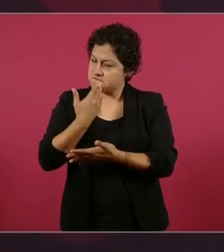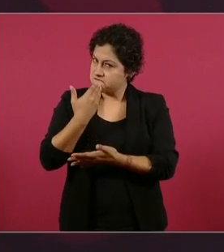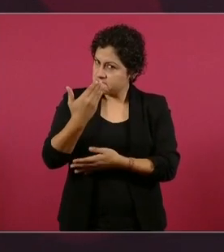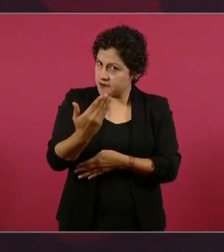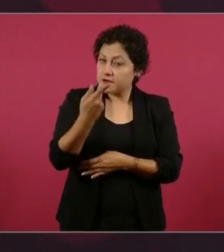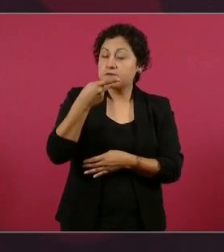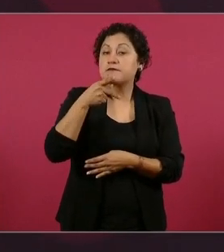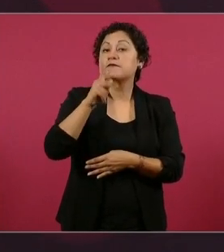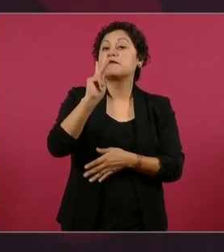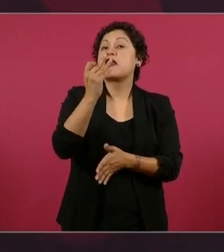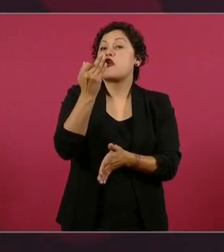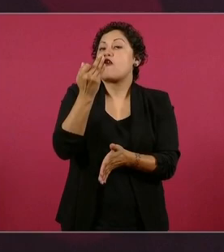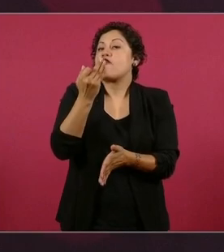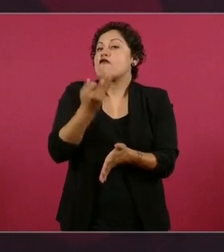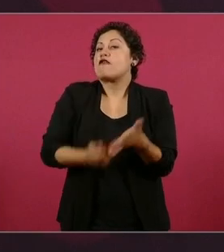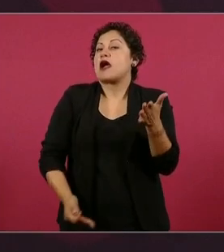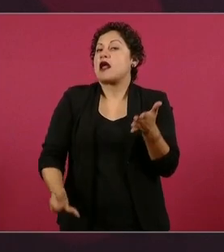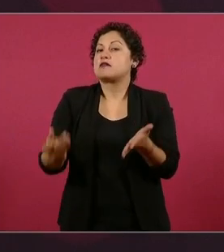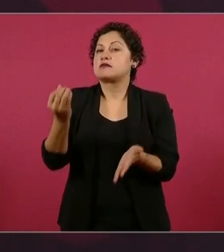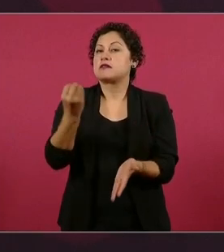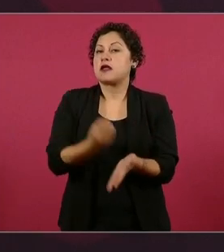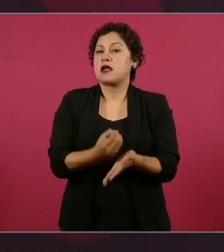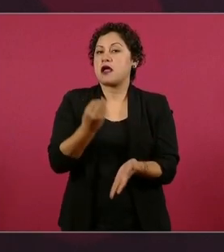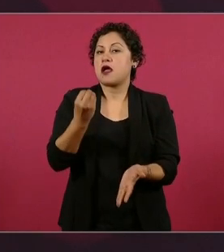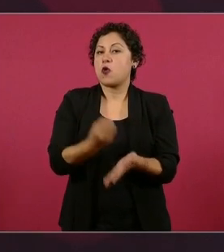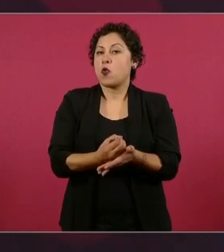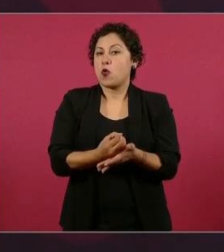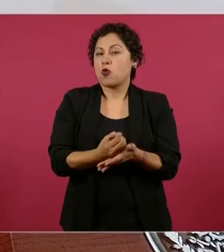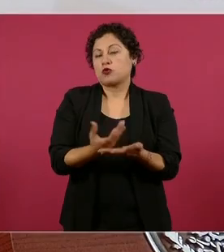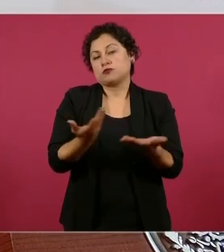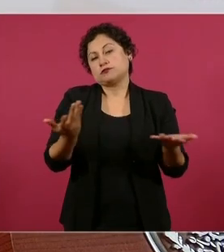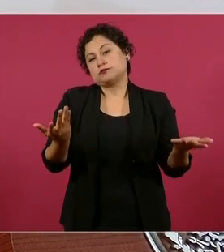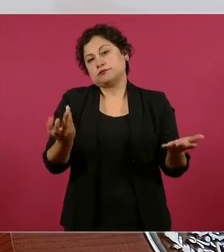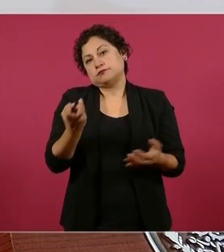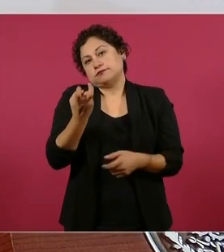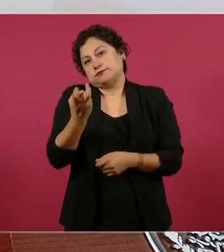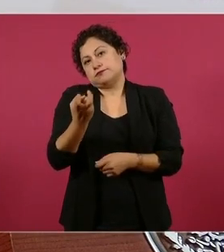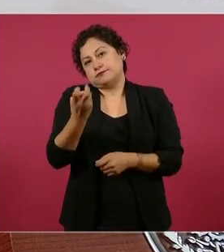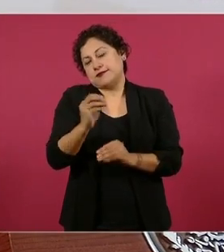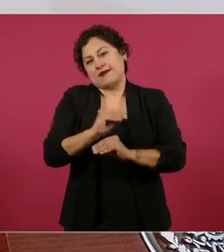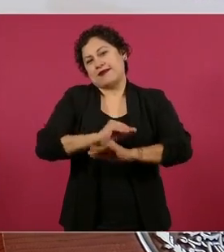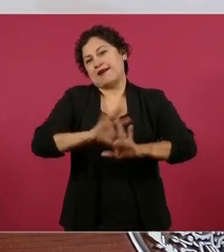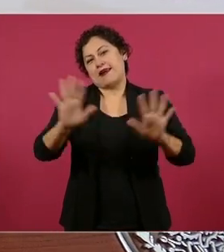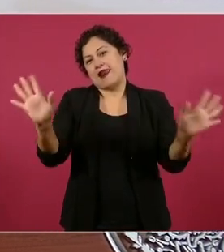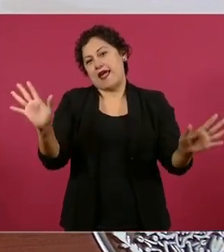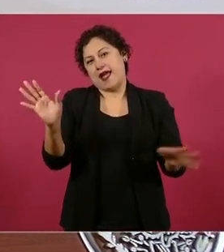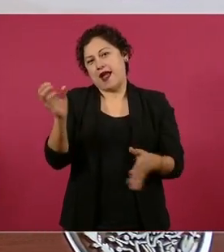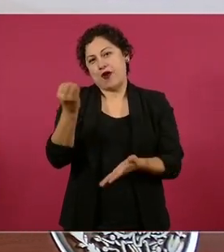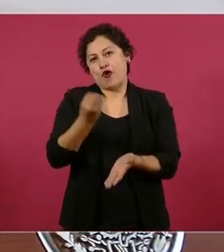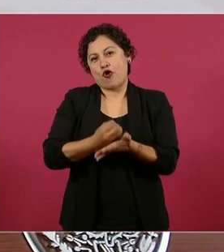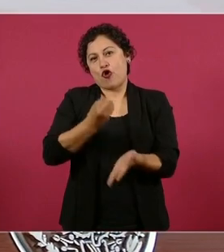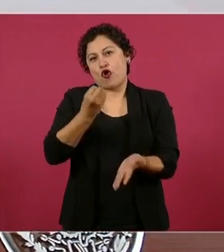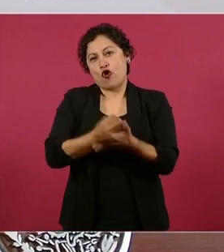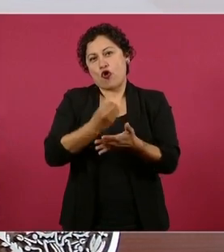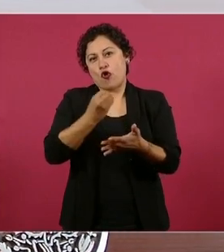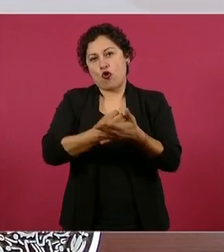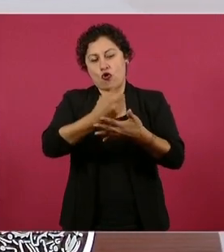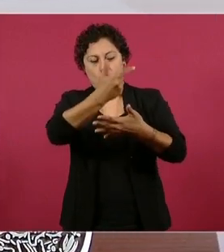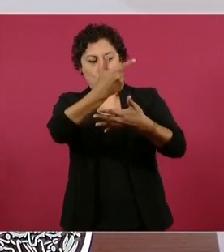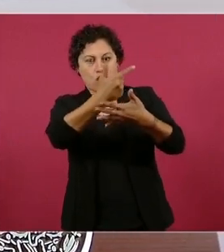pero nos falta una de oro, porque esa es la que cuenta más en el